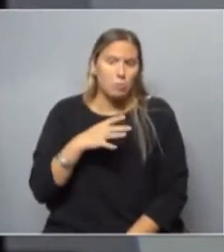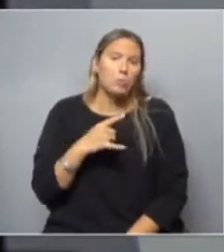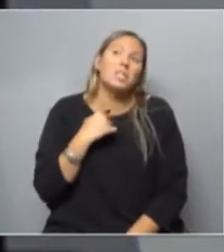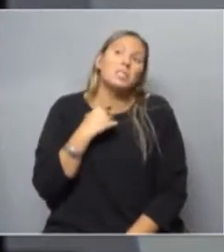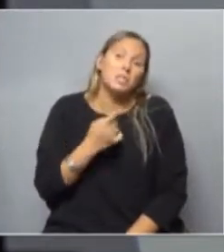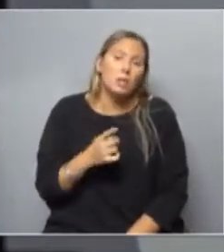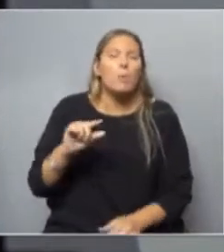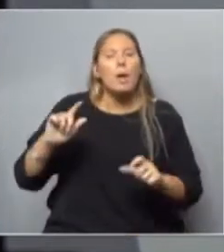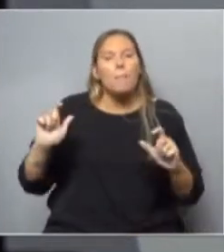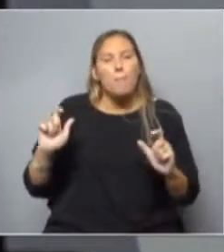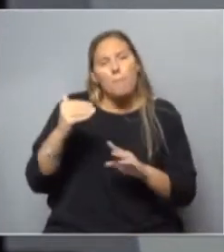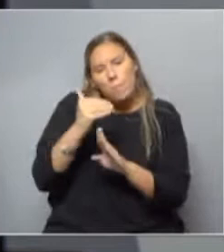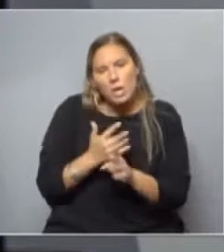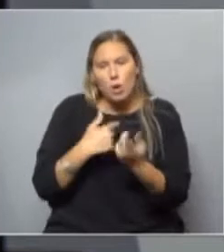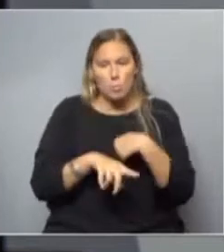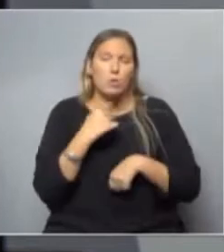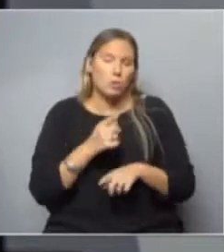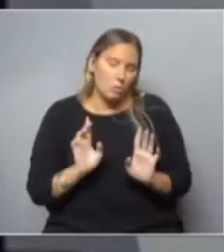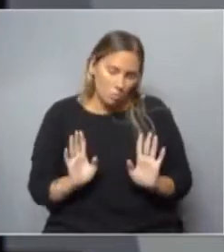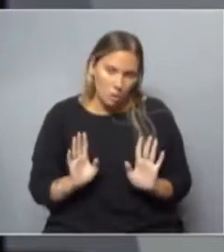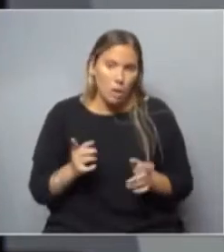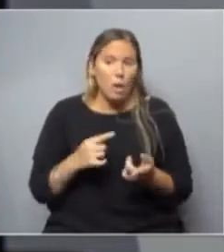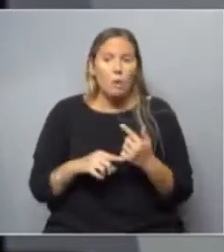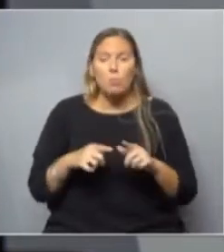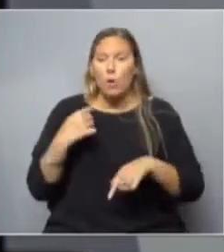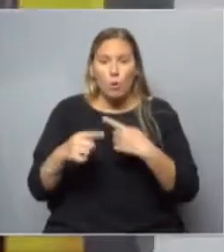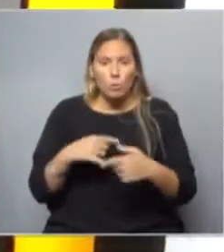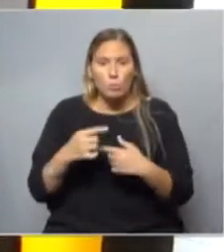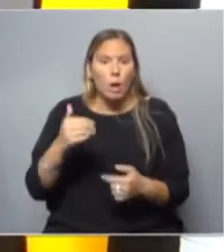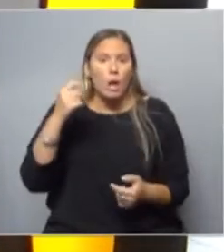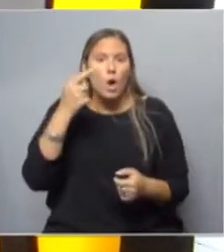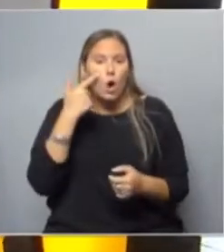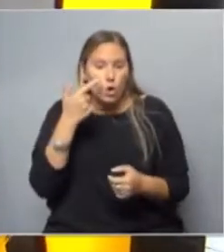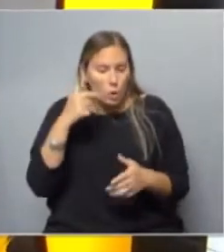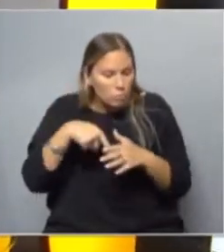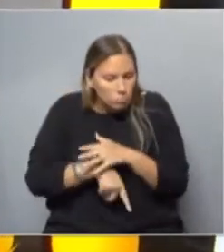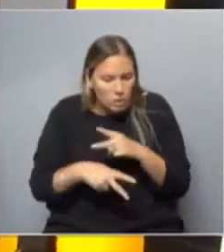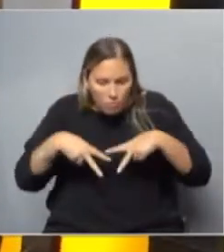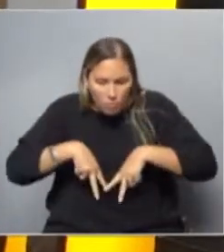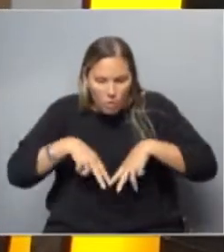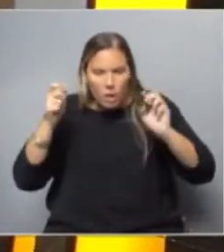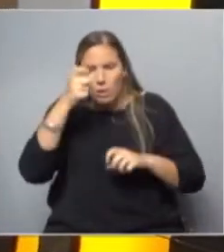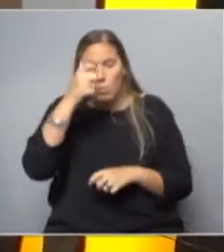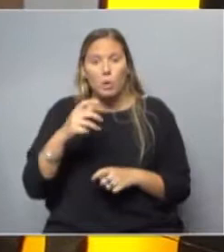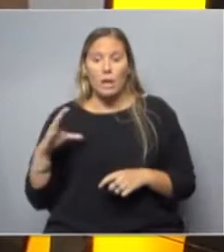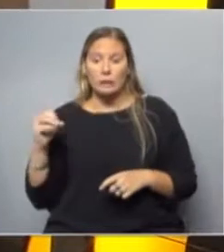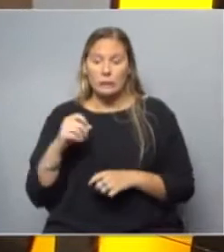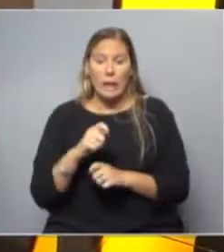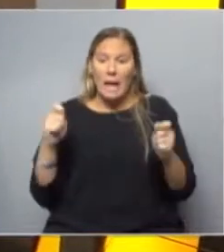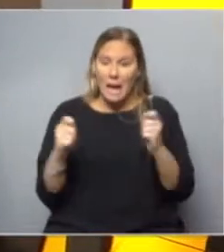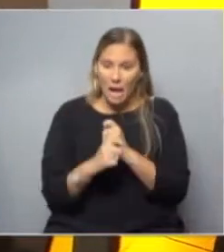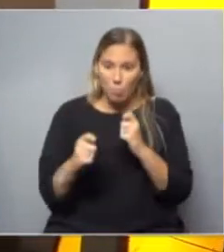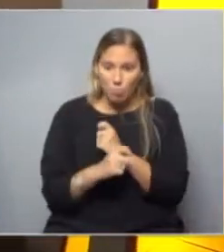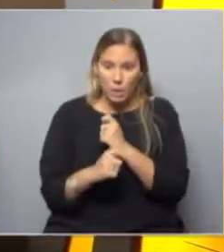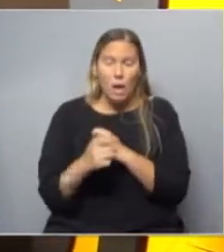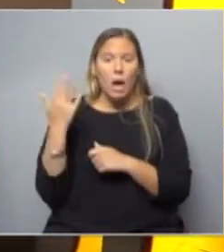que se ha disminuido, pero que todavía ayuda. Sin embargo, hay que seguir generando conocimiento porque el agente muta, porque también lo